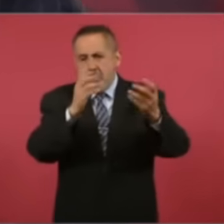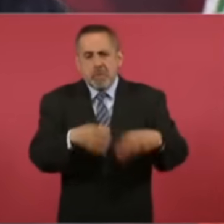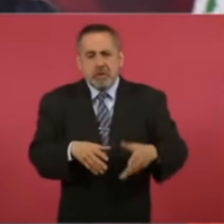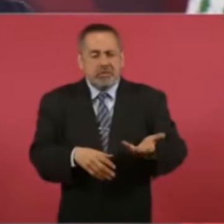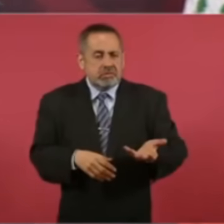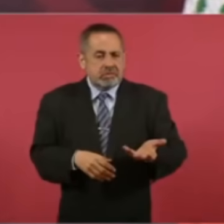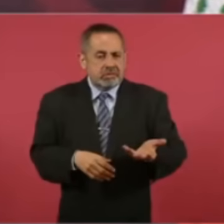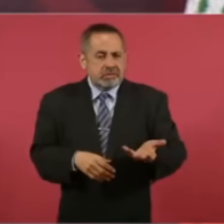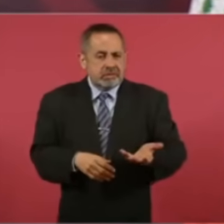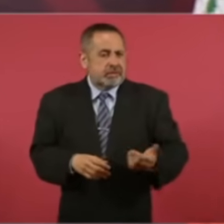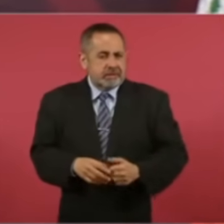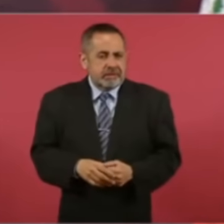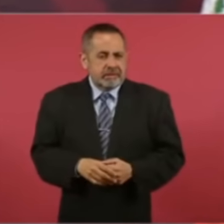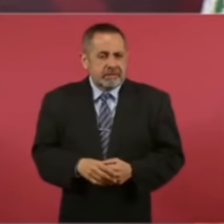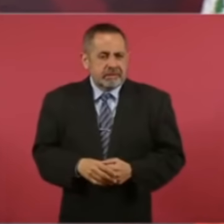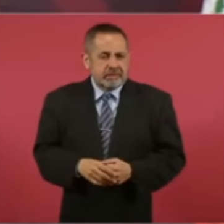Aún